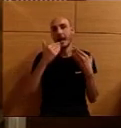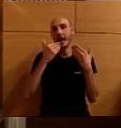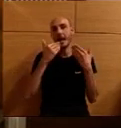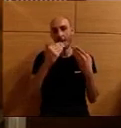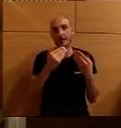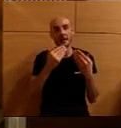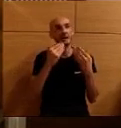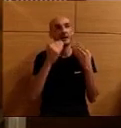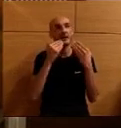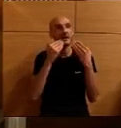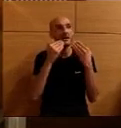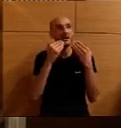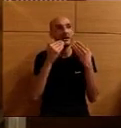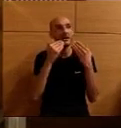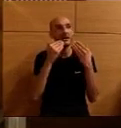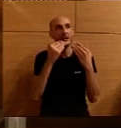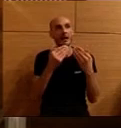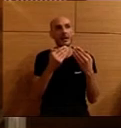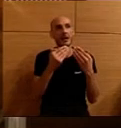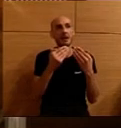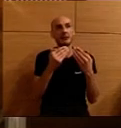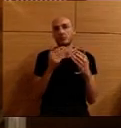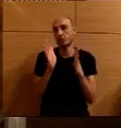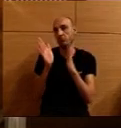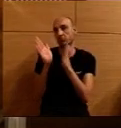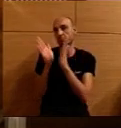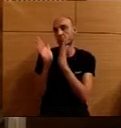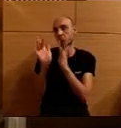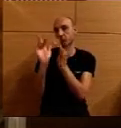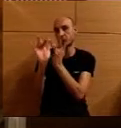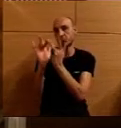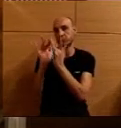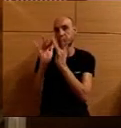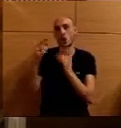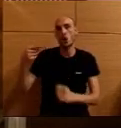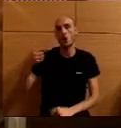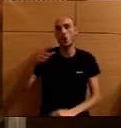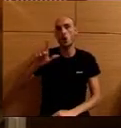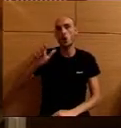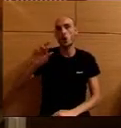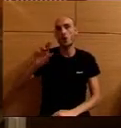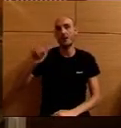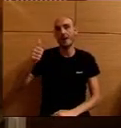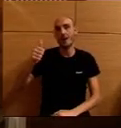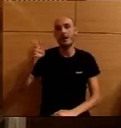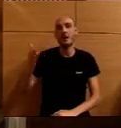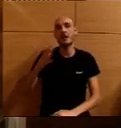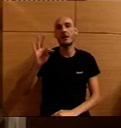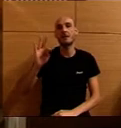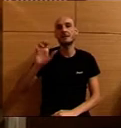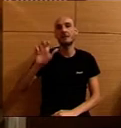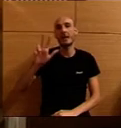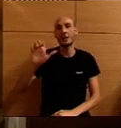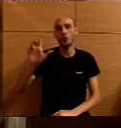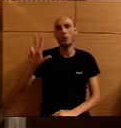intervenció a la nostra companyera Glòria Tello per poder fer possible això que antes han fet les fotografies del